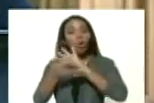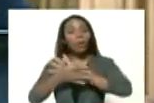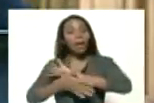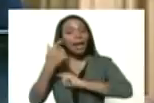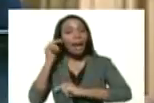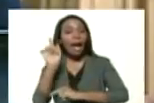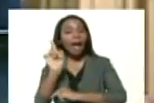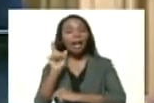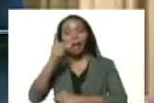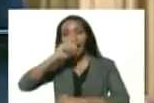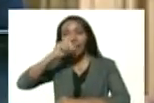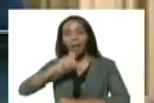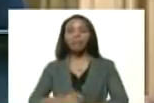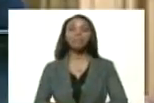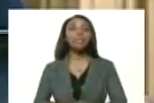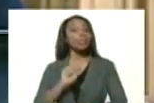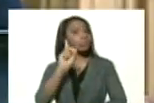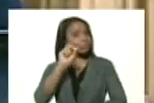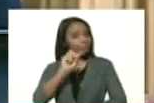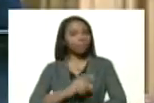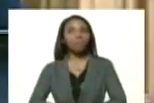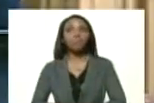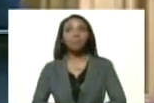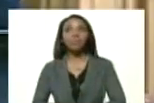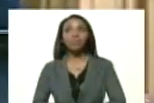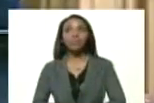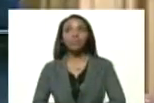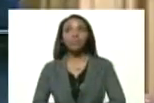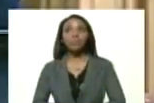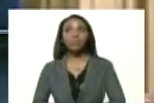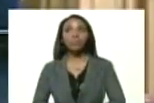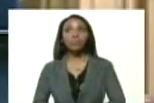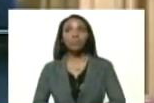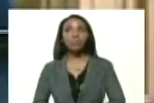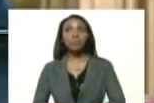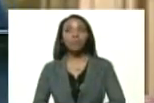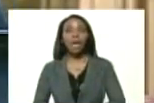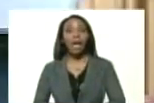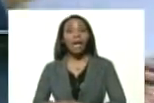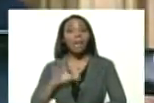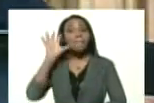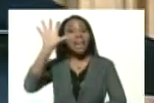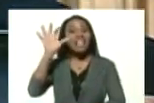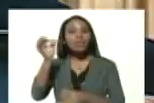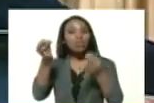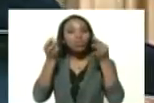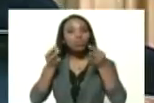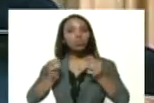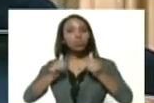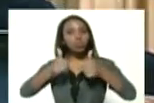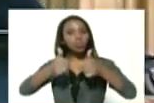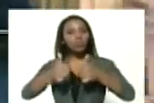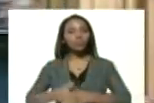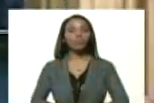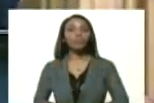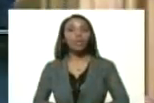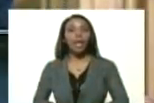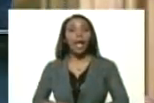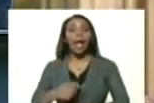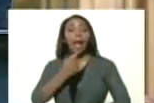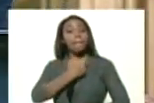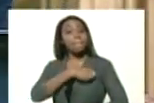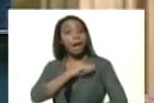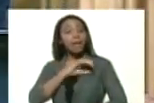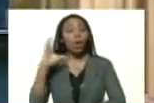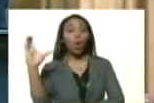también aquí está el país de origen españa-colombia